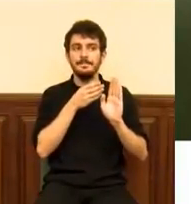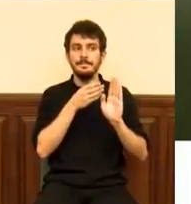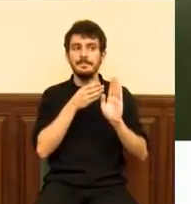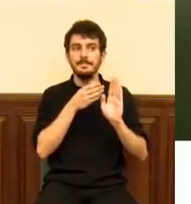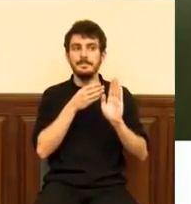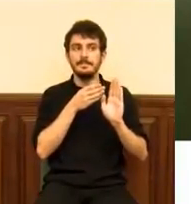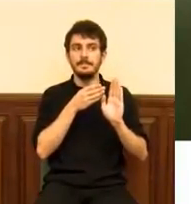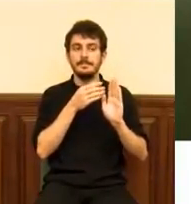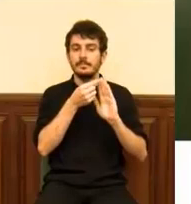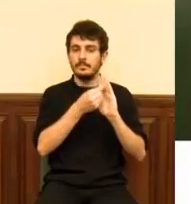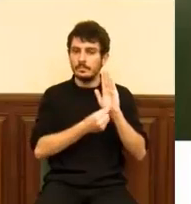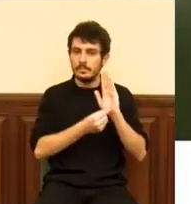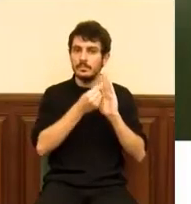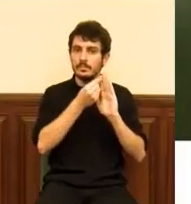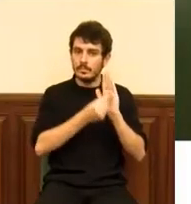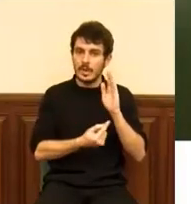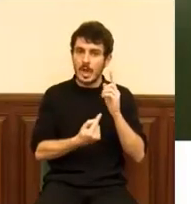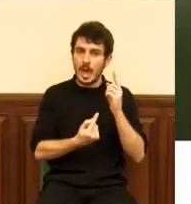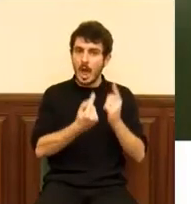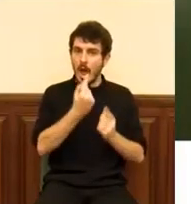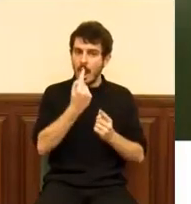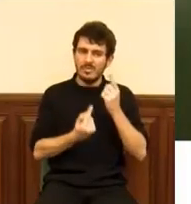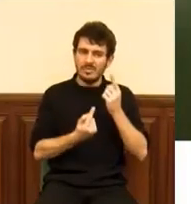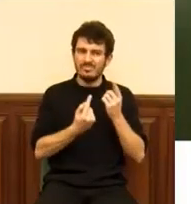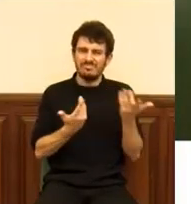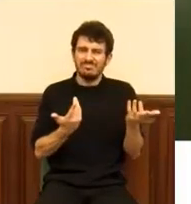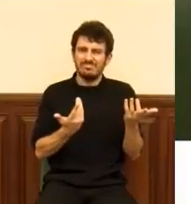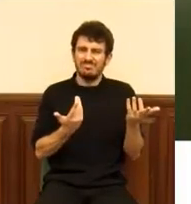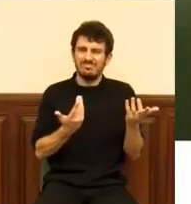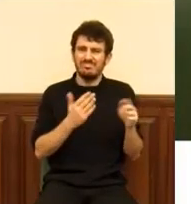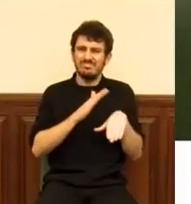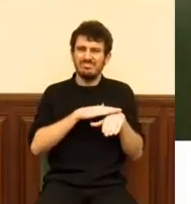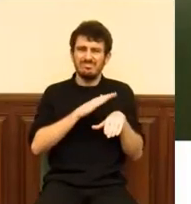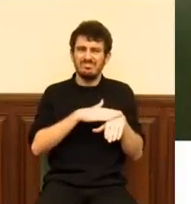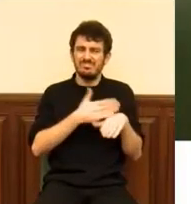algunos que no tenían por qué,